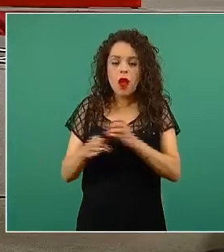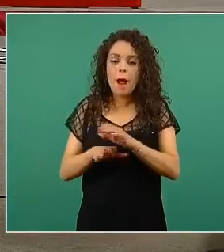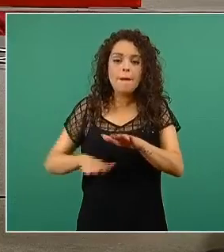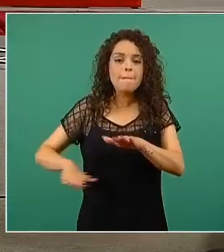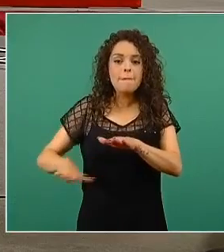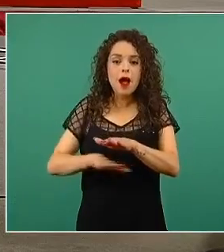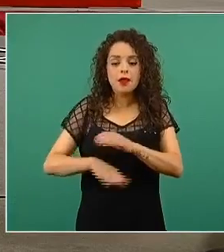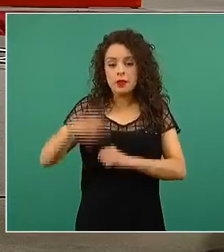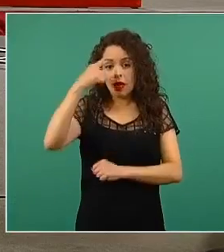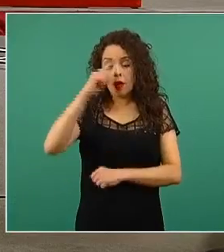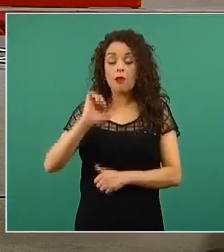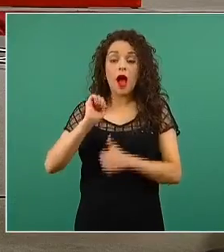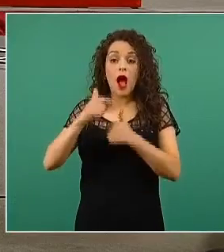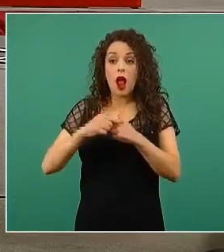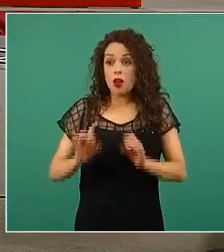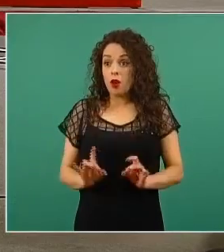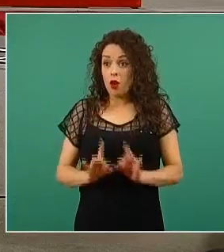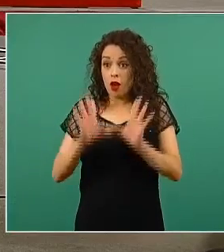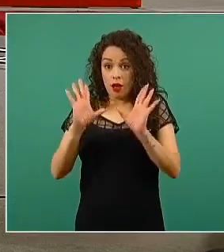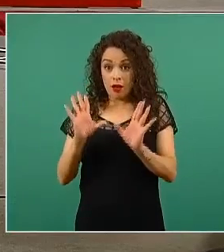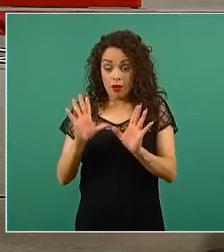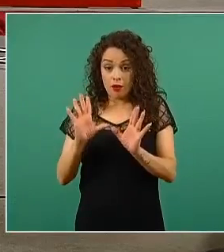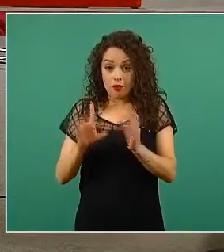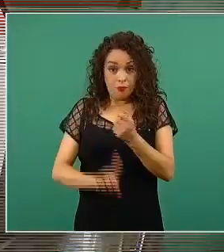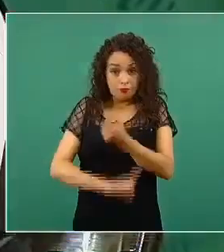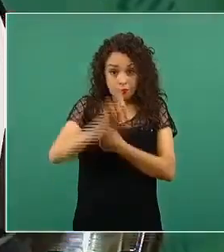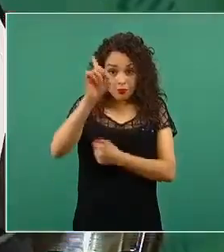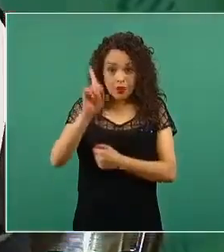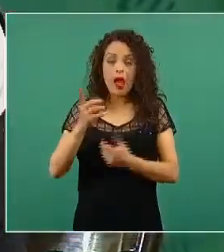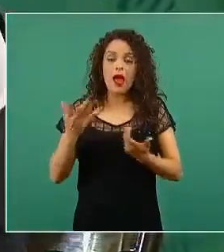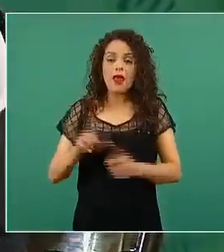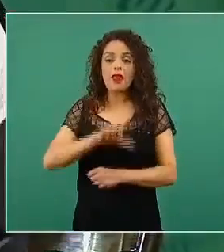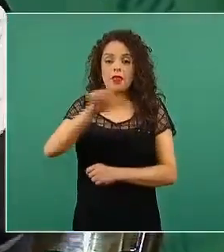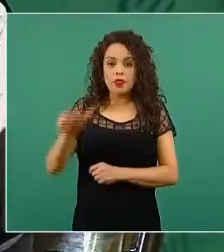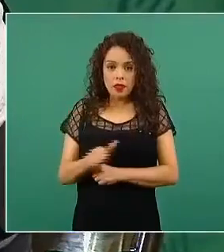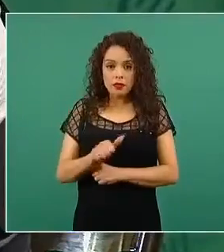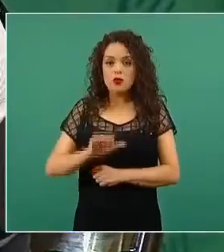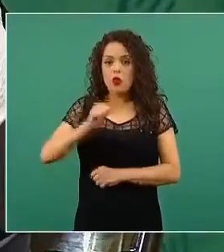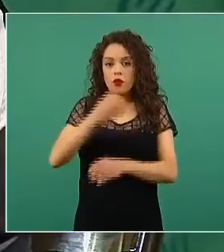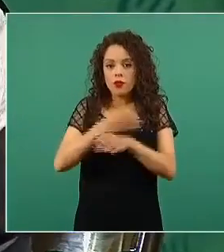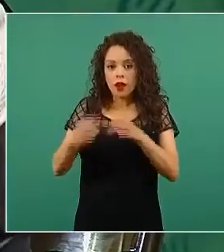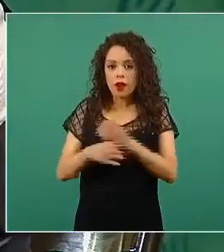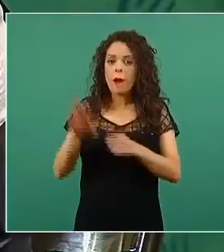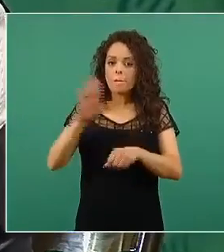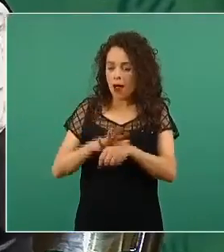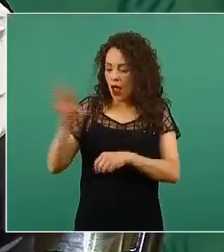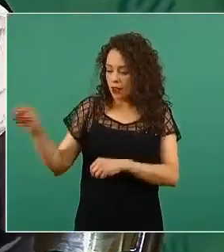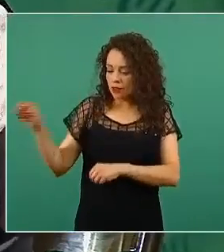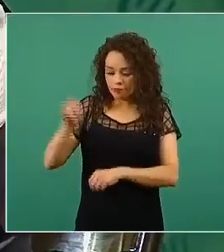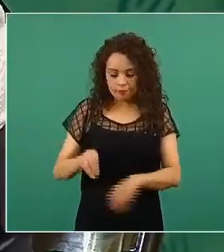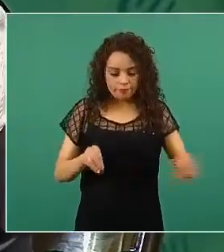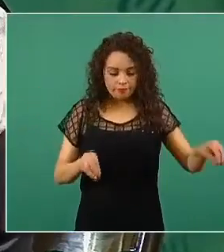una emergencia como esta, para después ir agregándole algunos otros